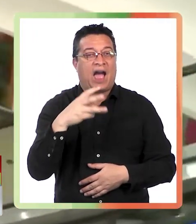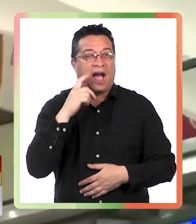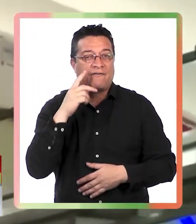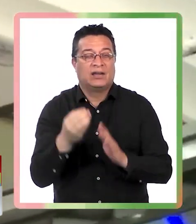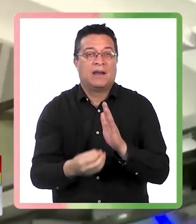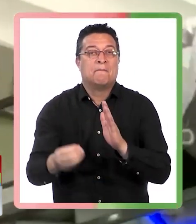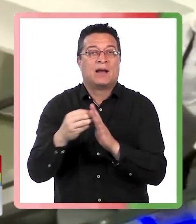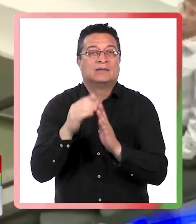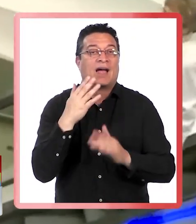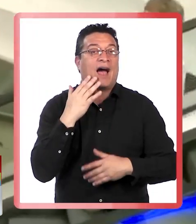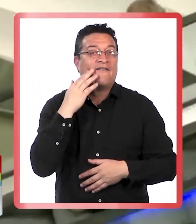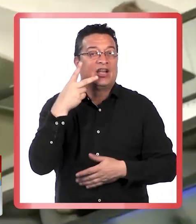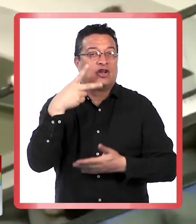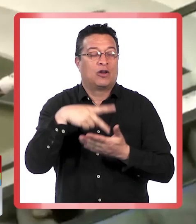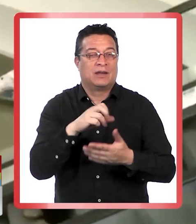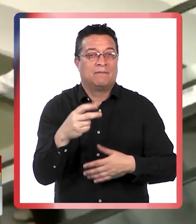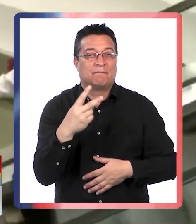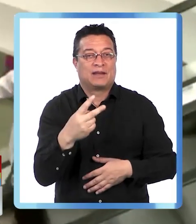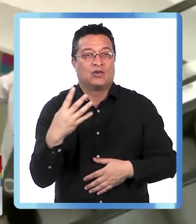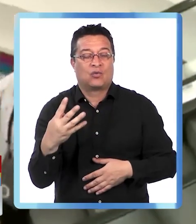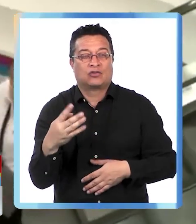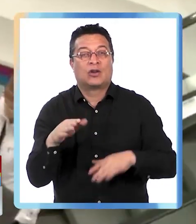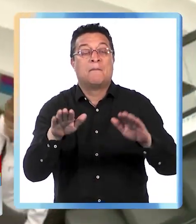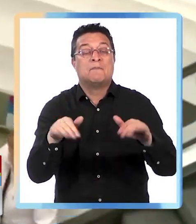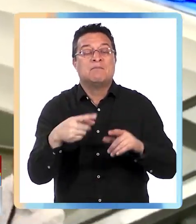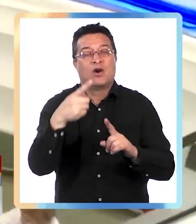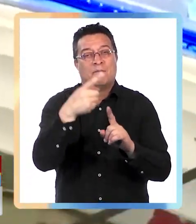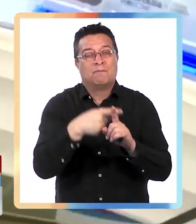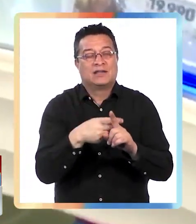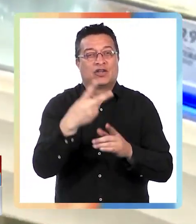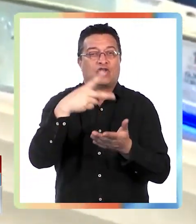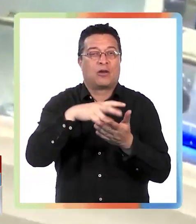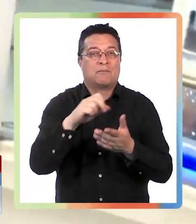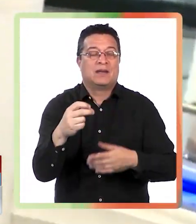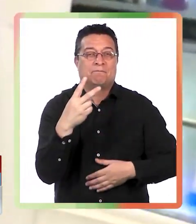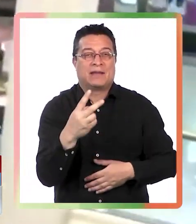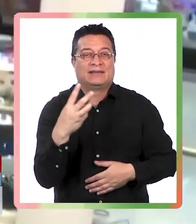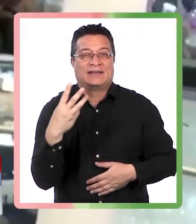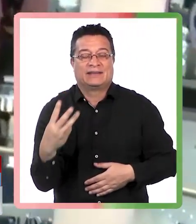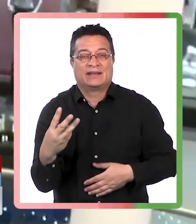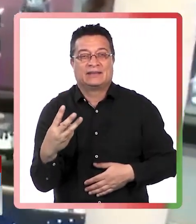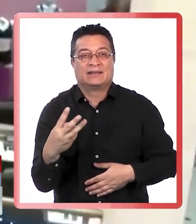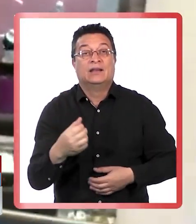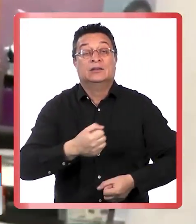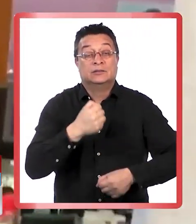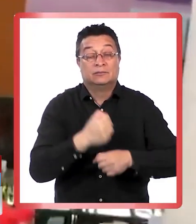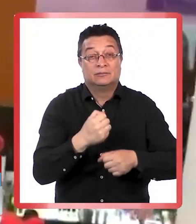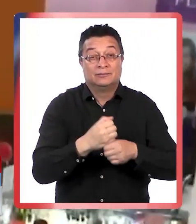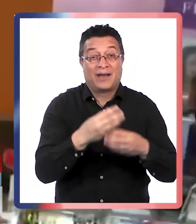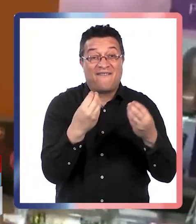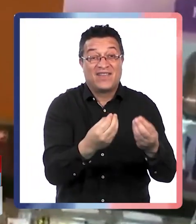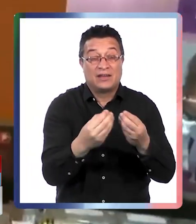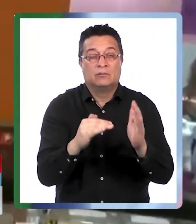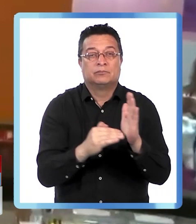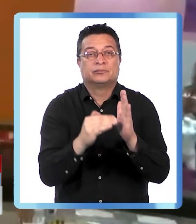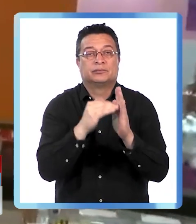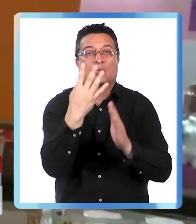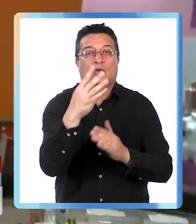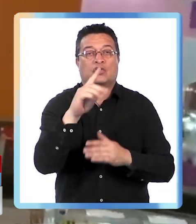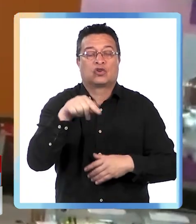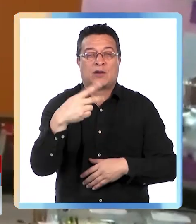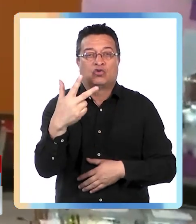hábiles más que registró abril de 2024, respecto al mismo mes en 2023. La producción de bienes aumentó